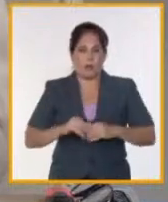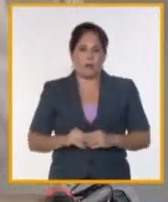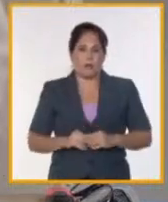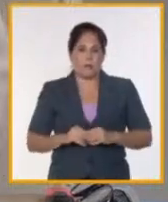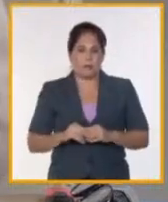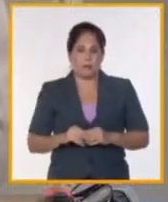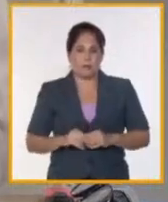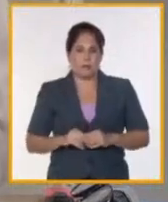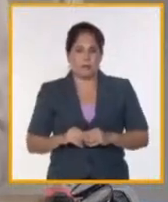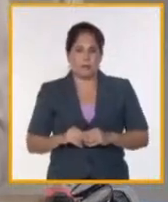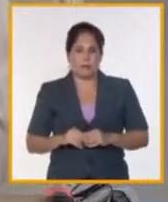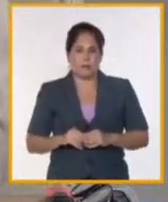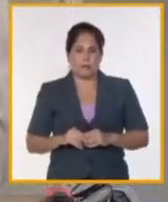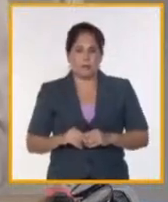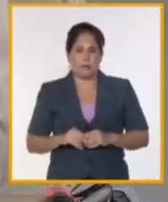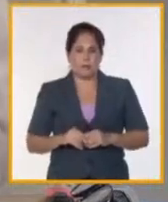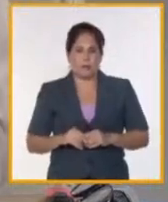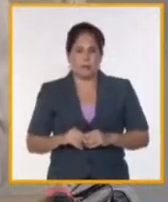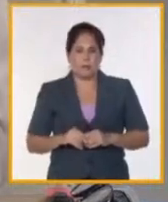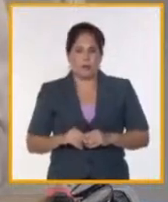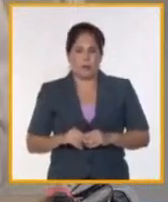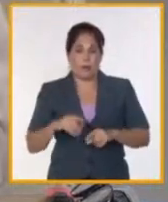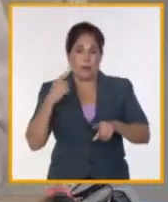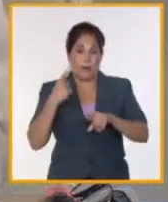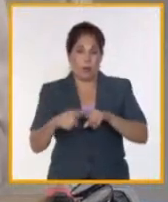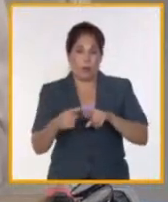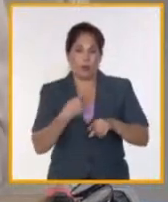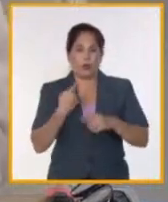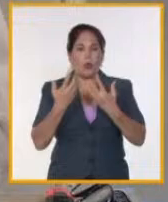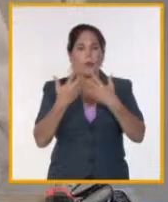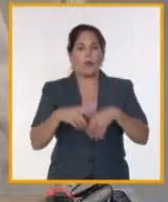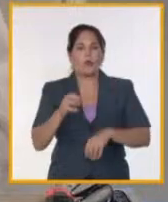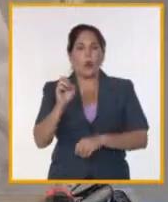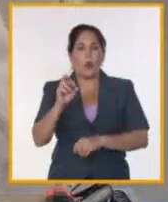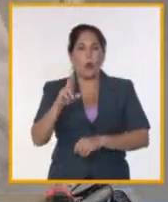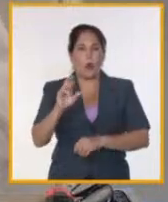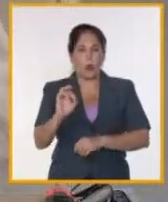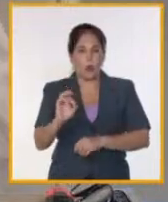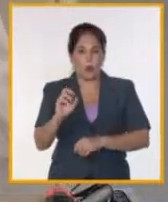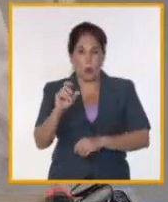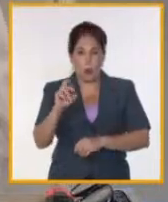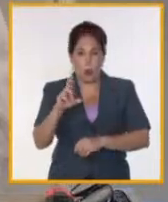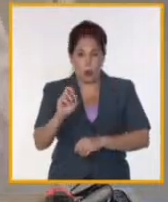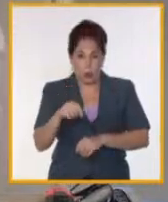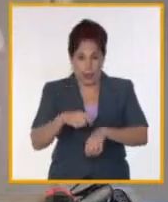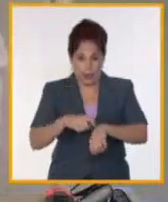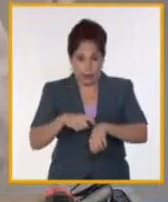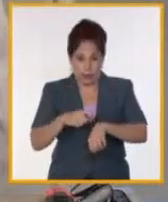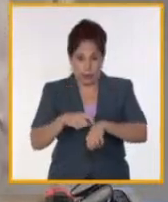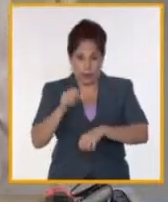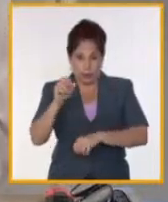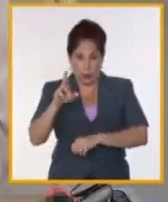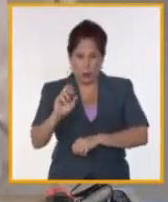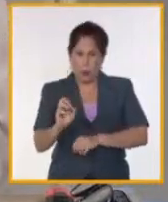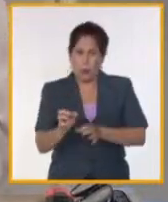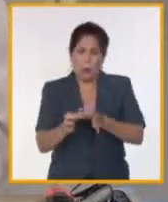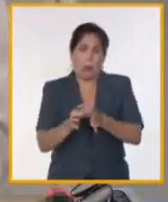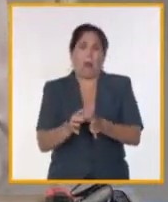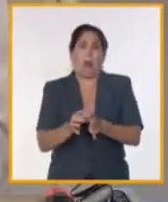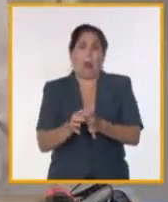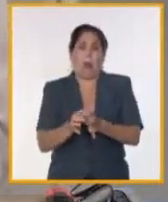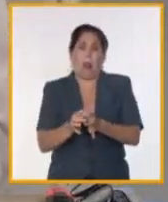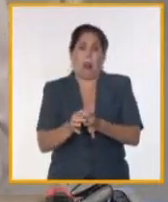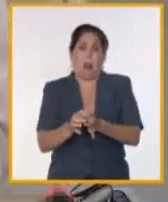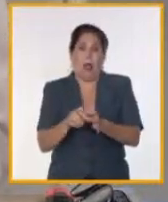falta desarrollar. También producimos oro, tenemos 3 yacimientos de oro en este momento en explotación que son muy pequeños